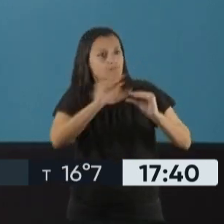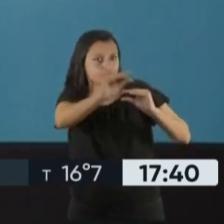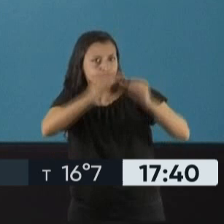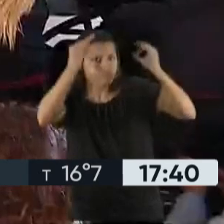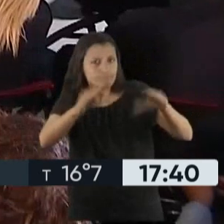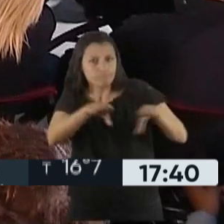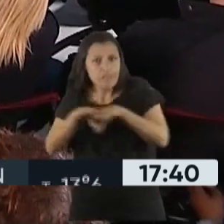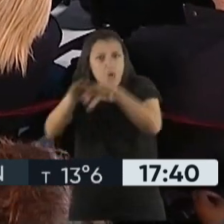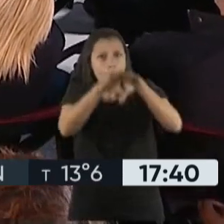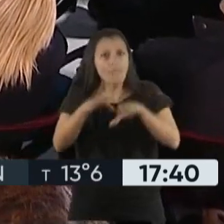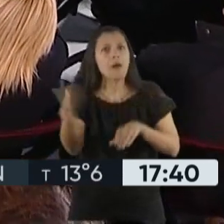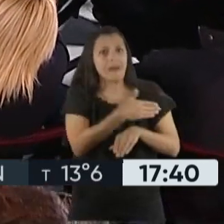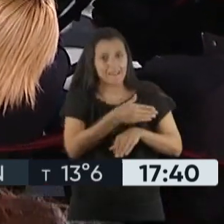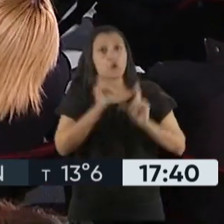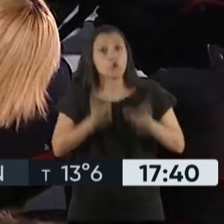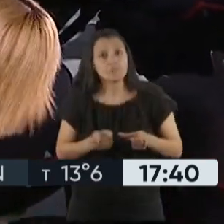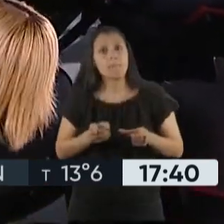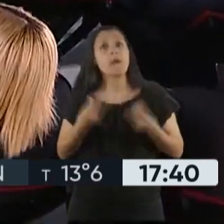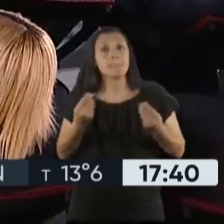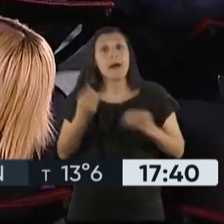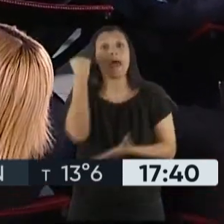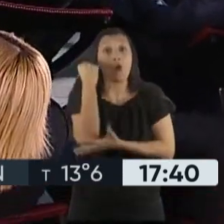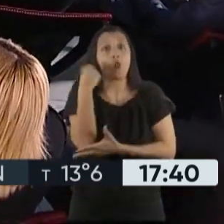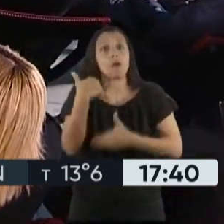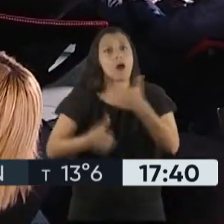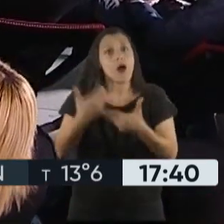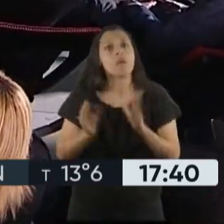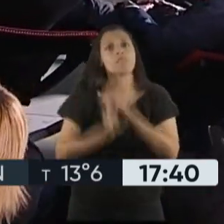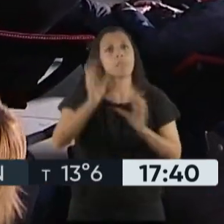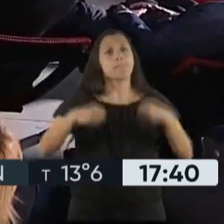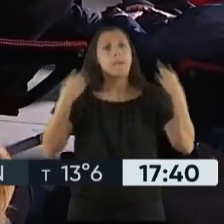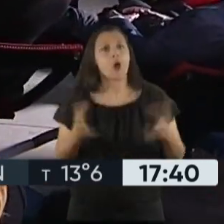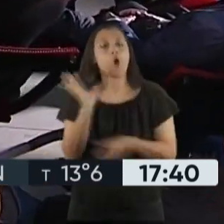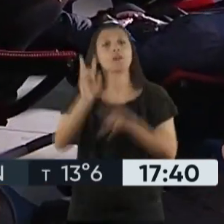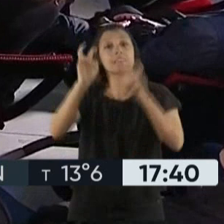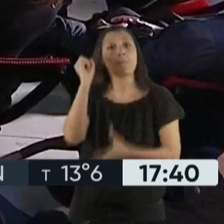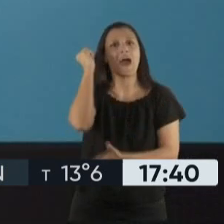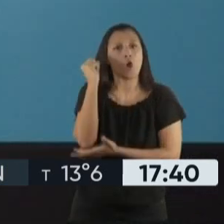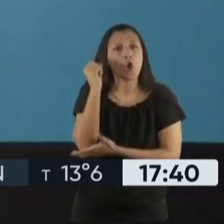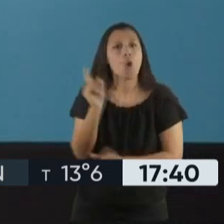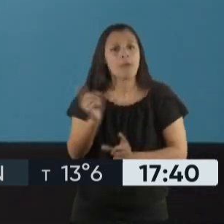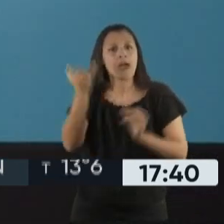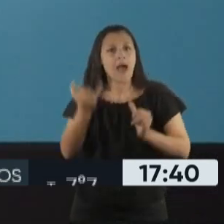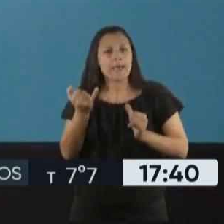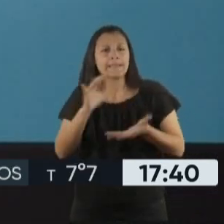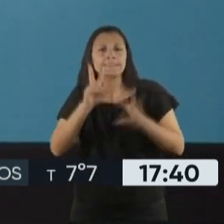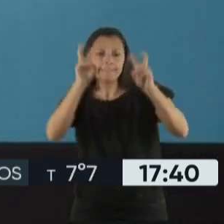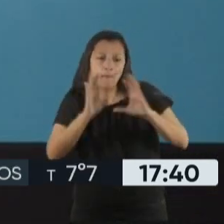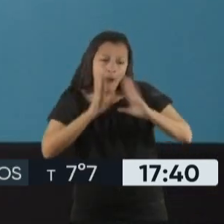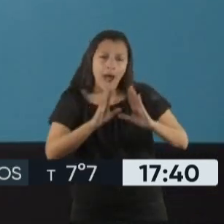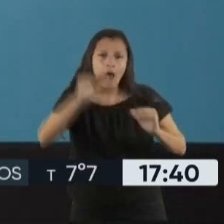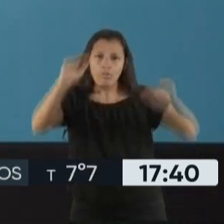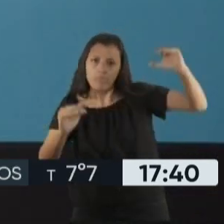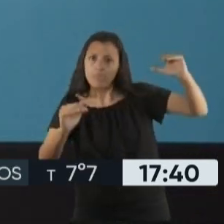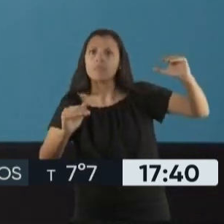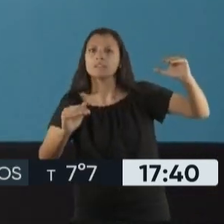que también es necesario para el correcto funcionamiento de la economía. Una economía que no ataca los problemas de desigualdad es una